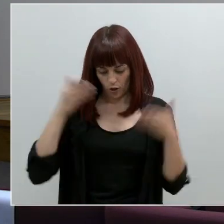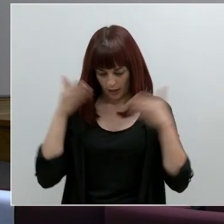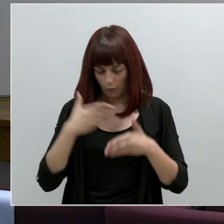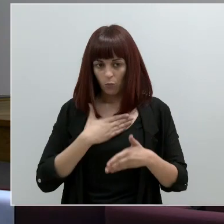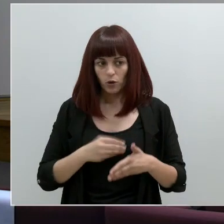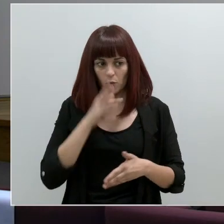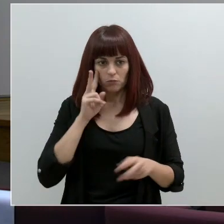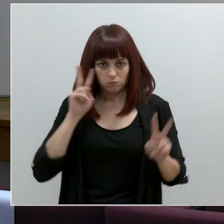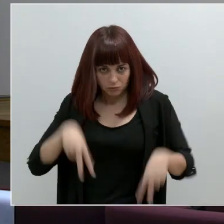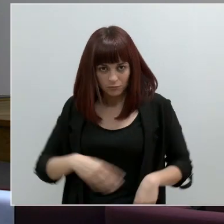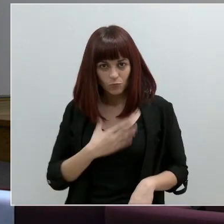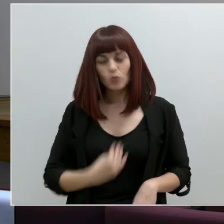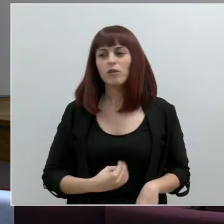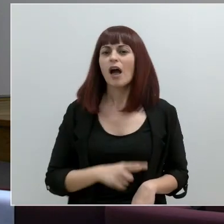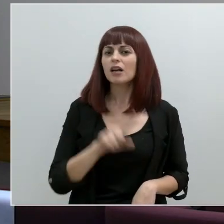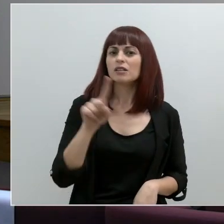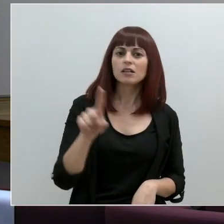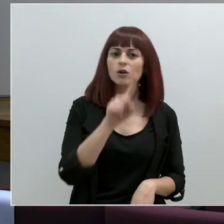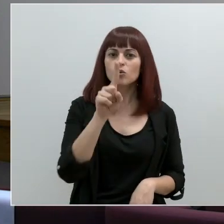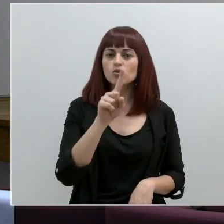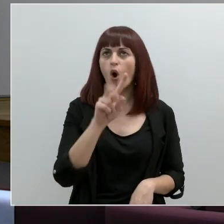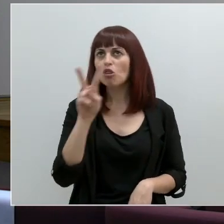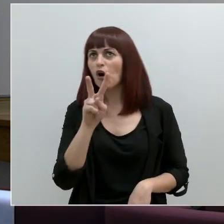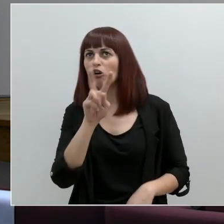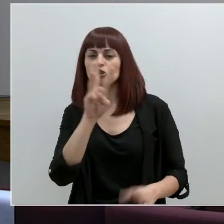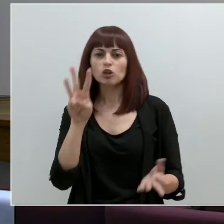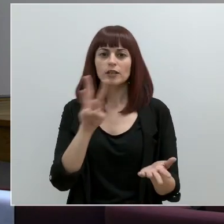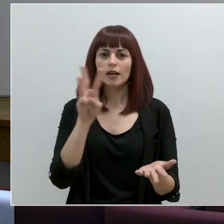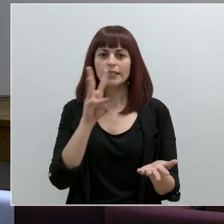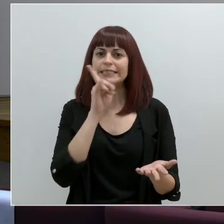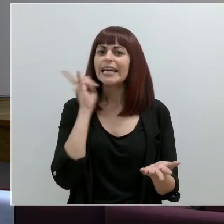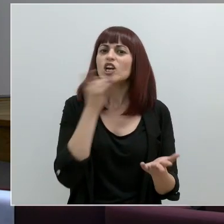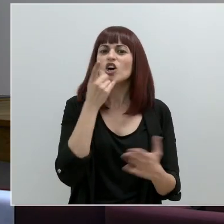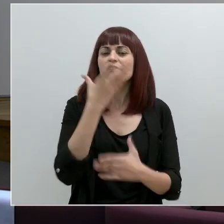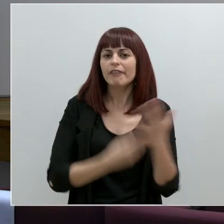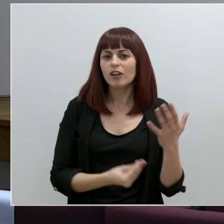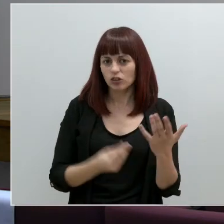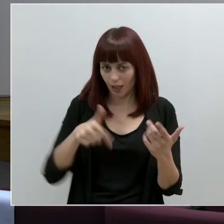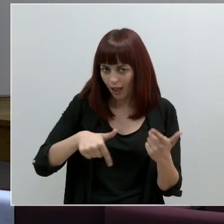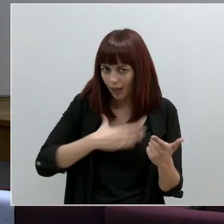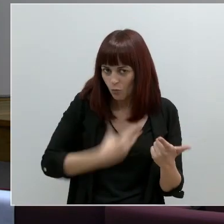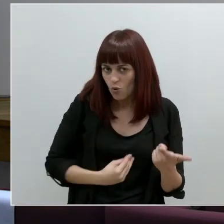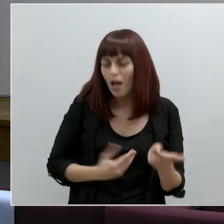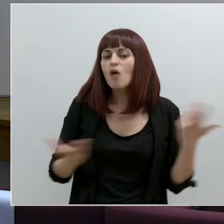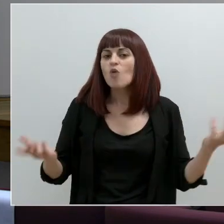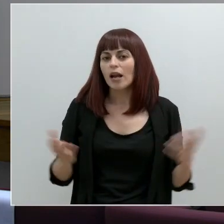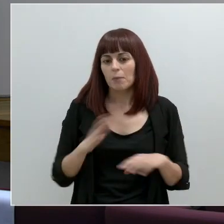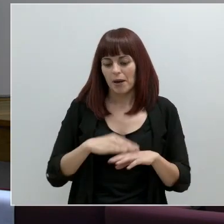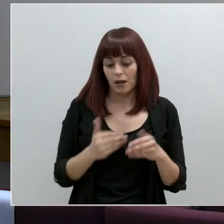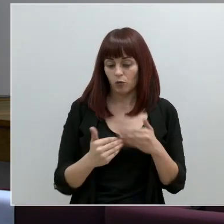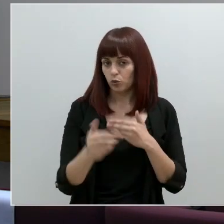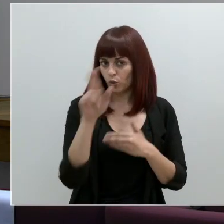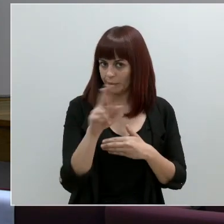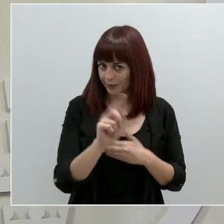¿cuál sería el uno o los dos o tres, si quiere, errores dentro de la gama de posibilidades que habría que mejorar aquí?